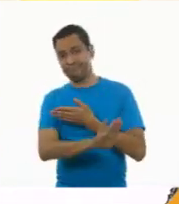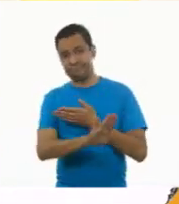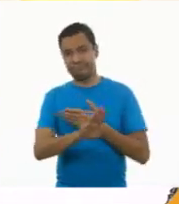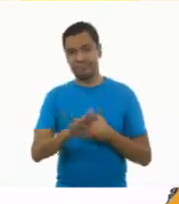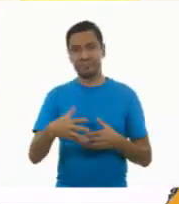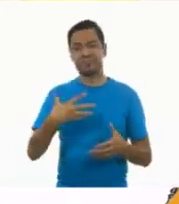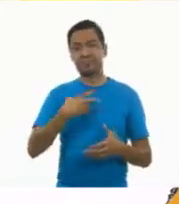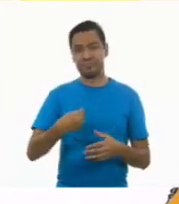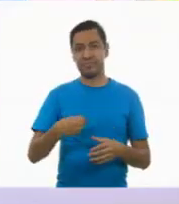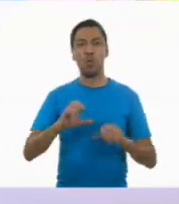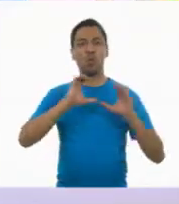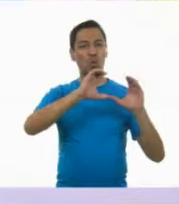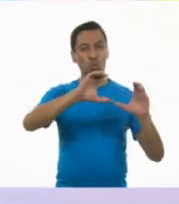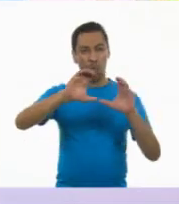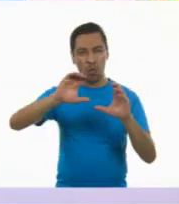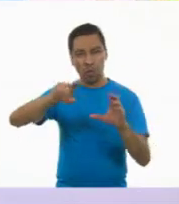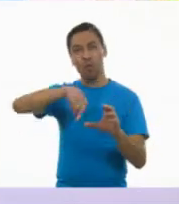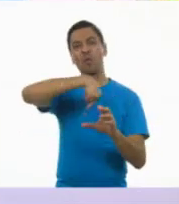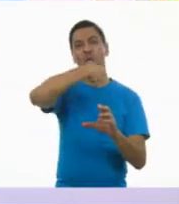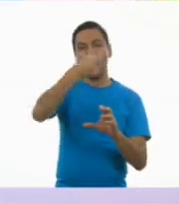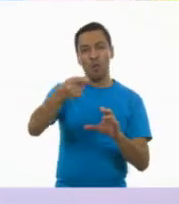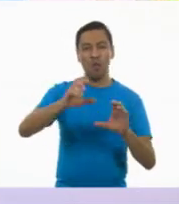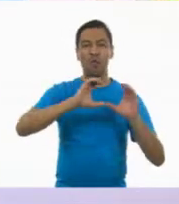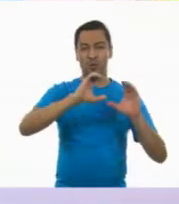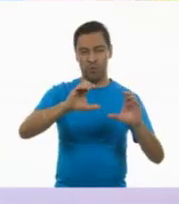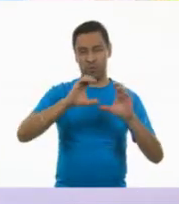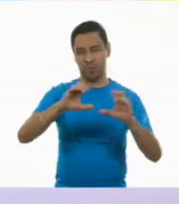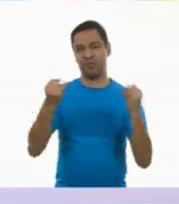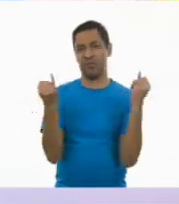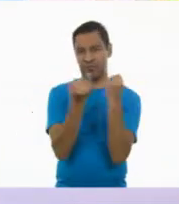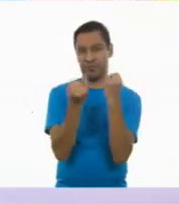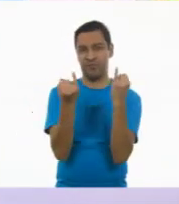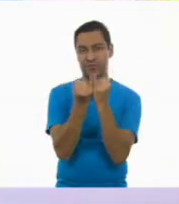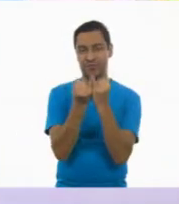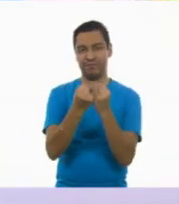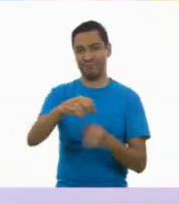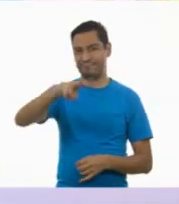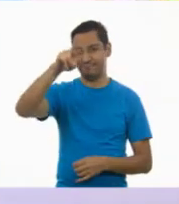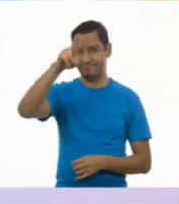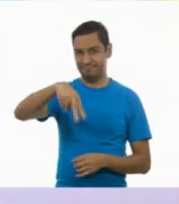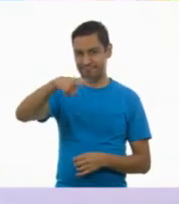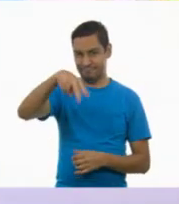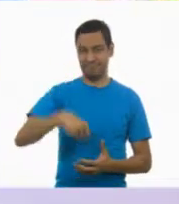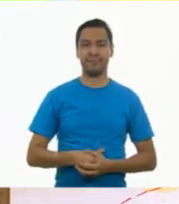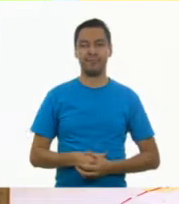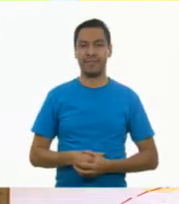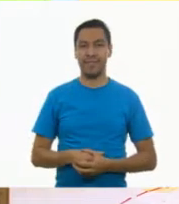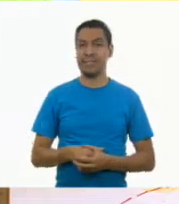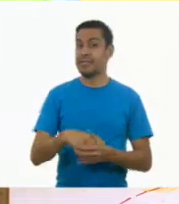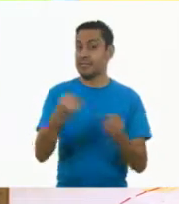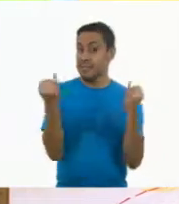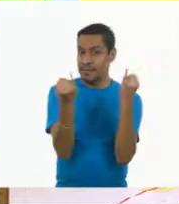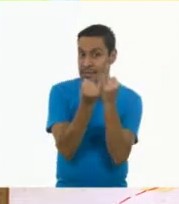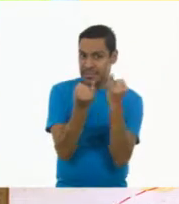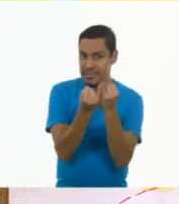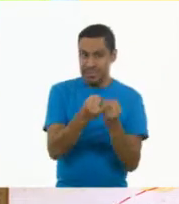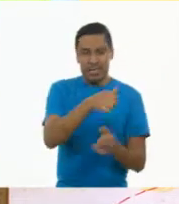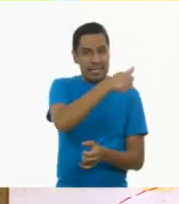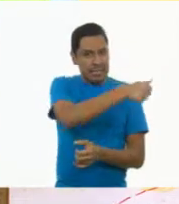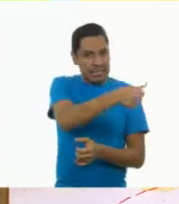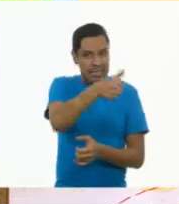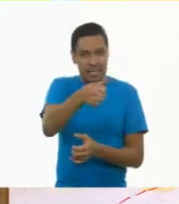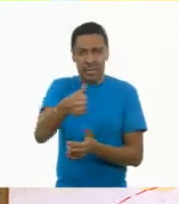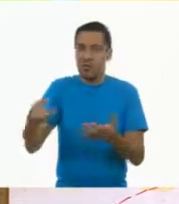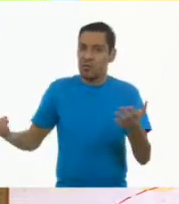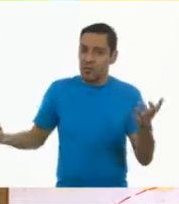demás. Cierto, así fue, Panchito. Y también hay que recalcar que la misma elección la pudieron haber